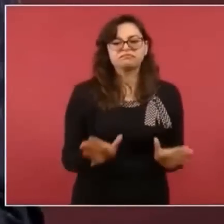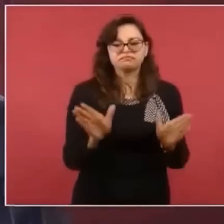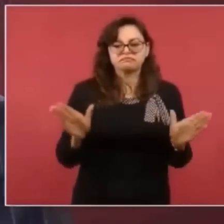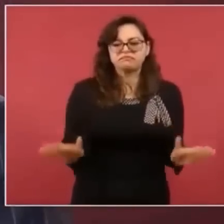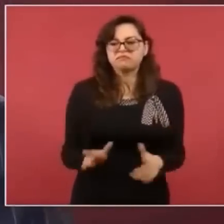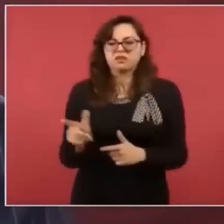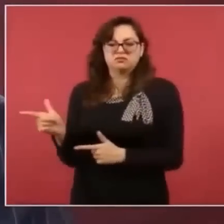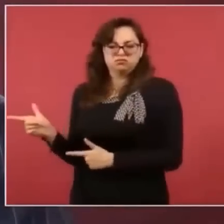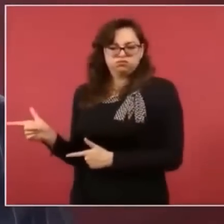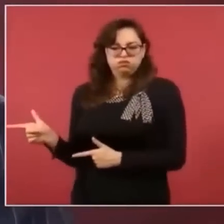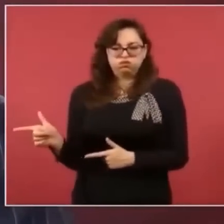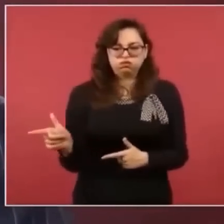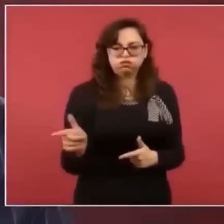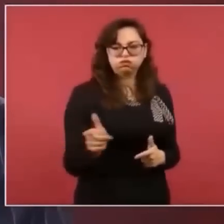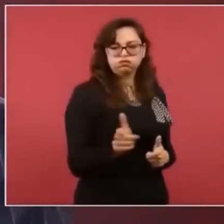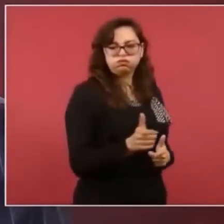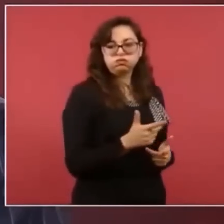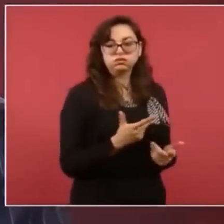fuego.